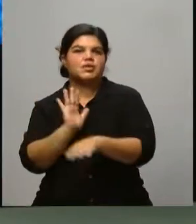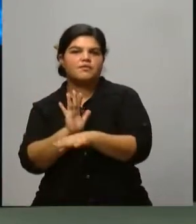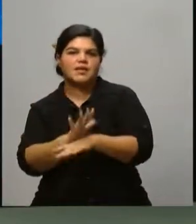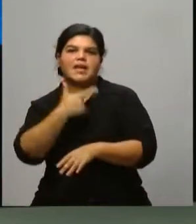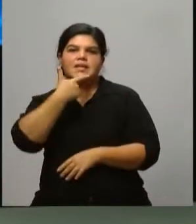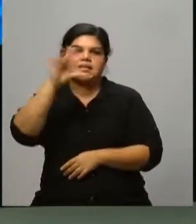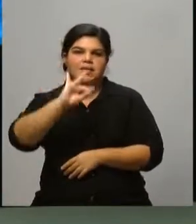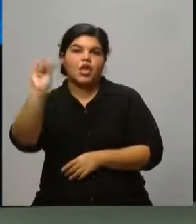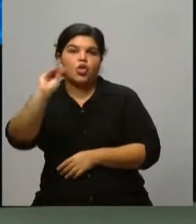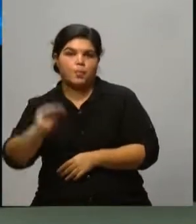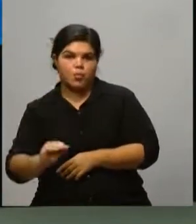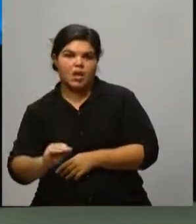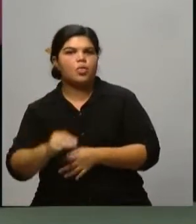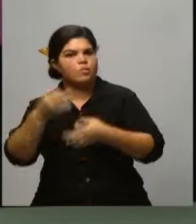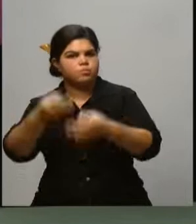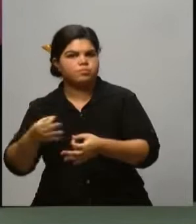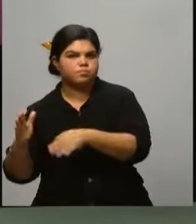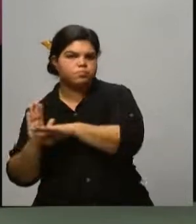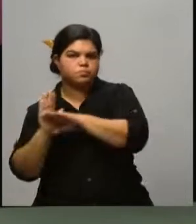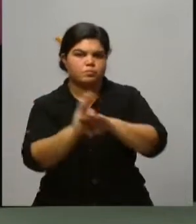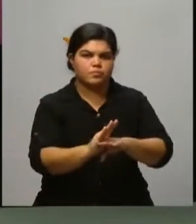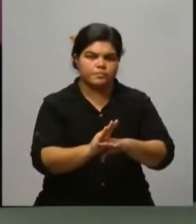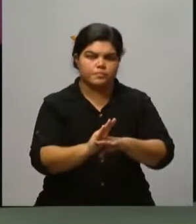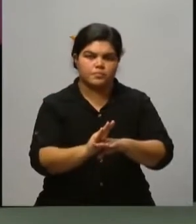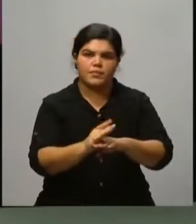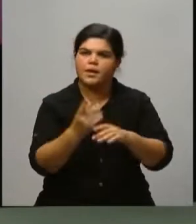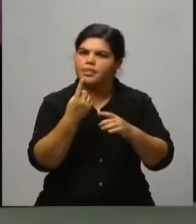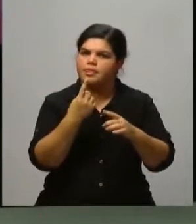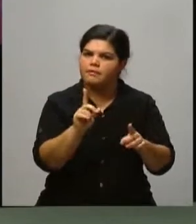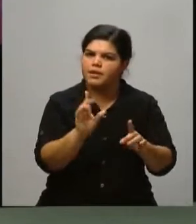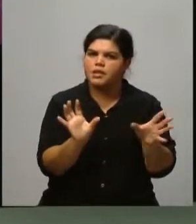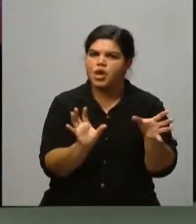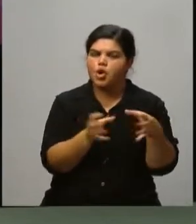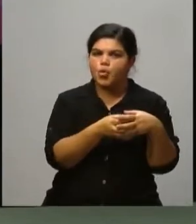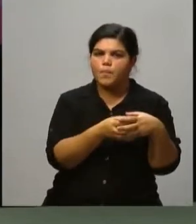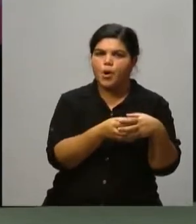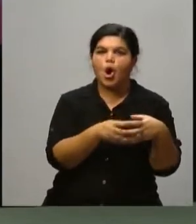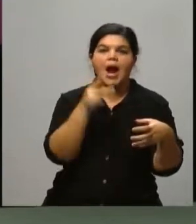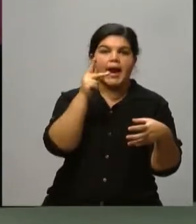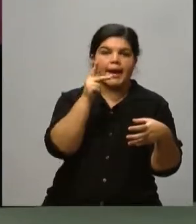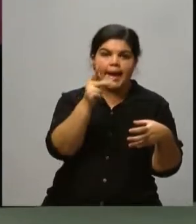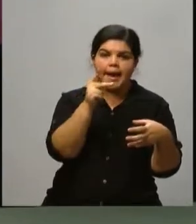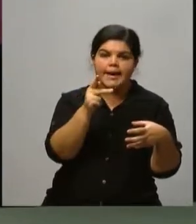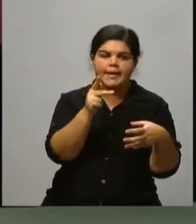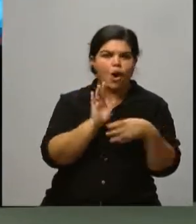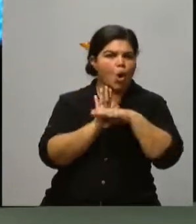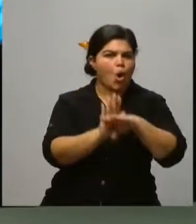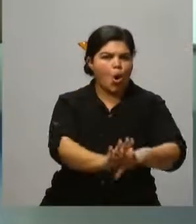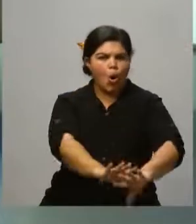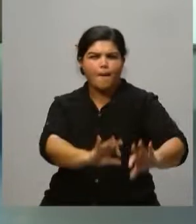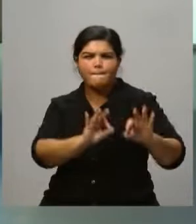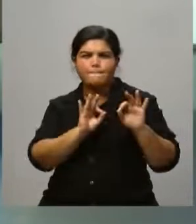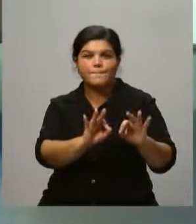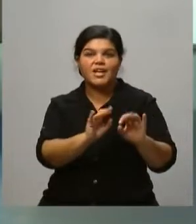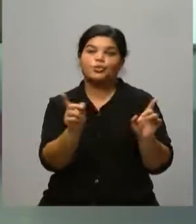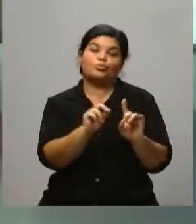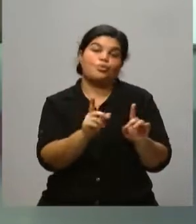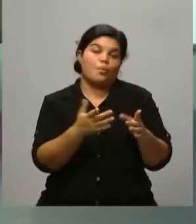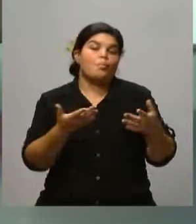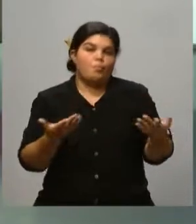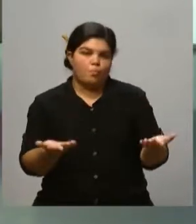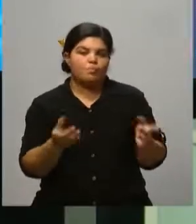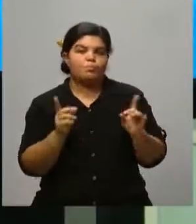maneja el gobierno, con el tema del acuerdo, digamos que han tenido apoyo, al menos lo reflejan estas encuestas. Bueno, ese apoyo se logra por